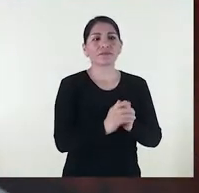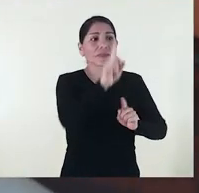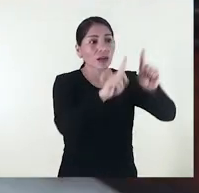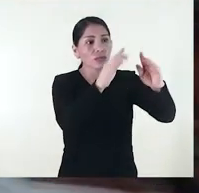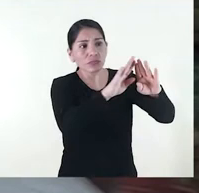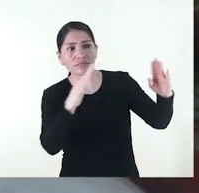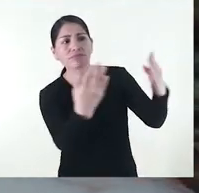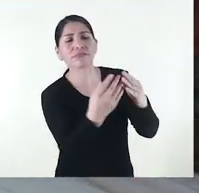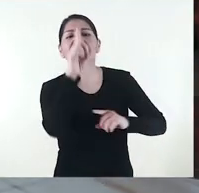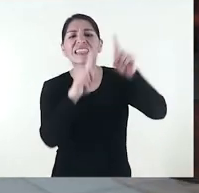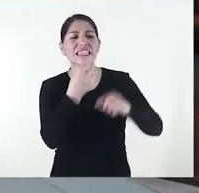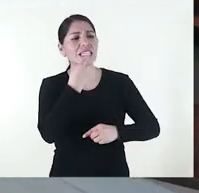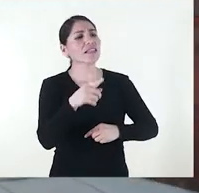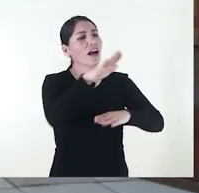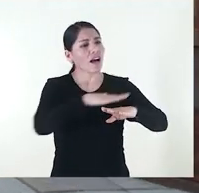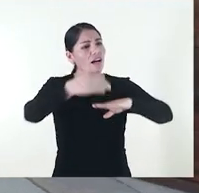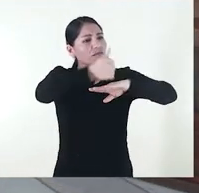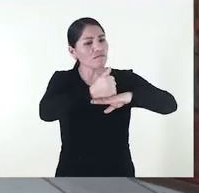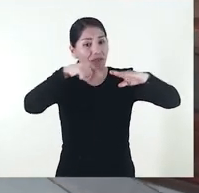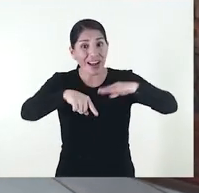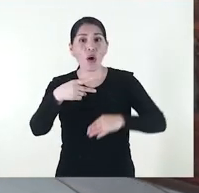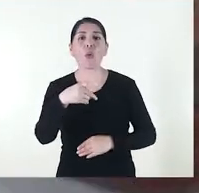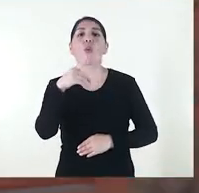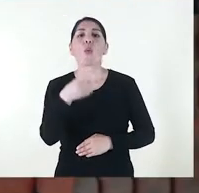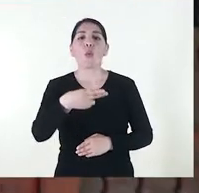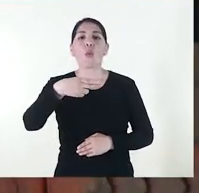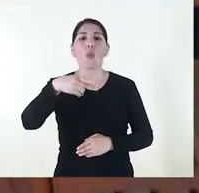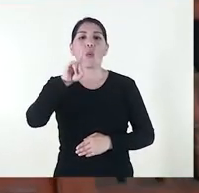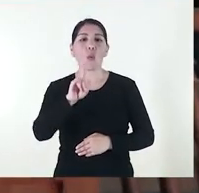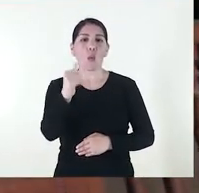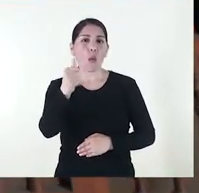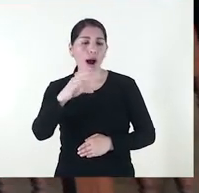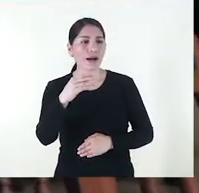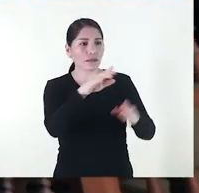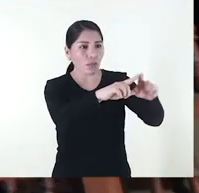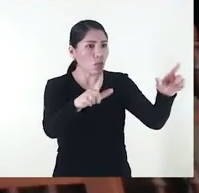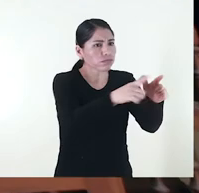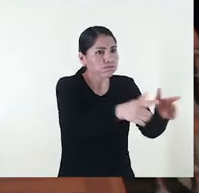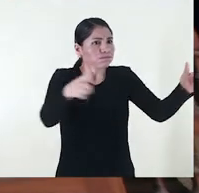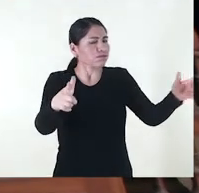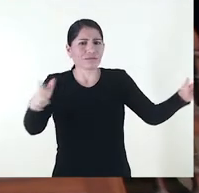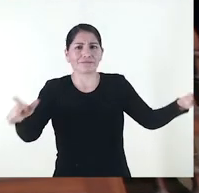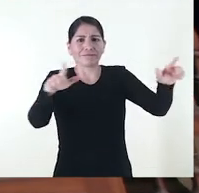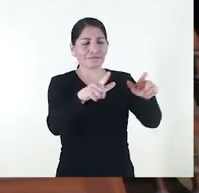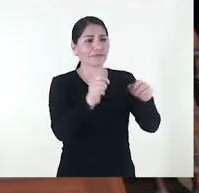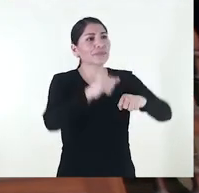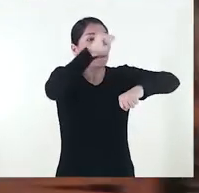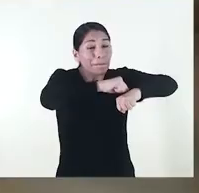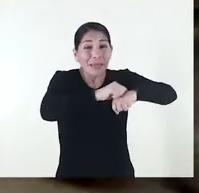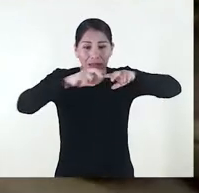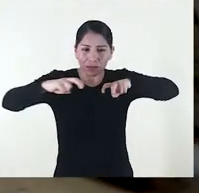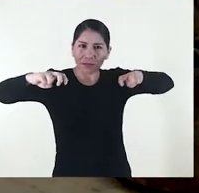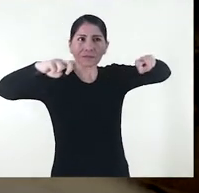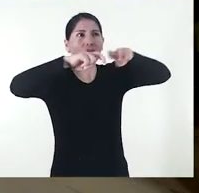Algunos dicen que por estar sobre la huaca residencia del curaca Taulichusco, tampoco tiene patios amplios y su escalera central de mármol nos